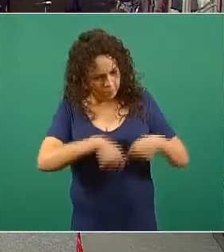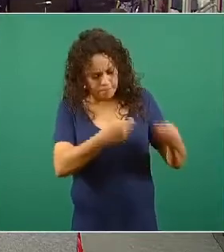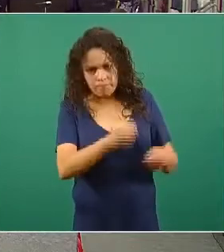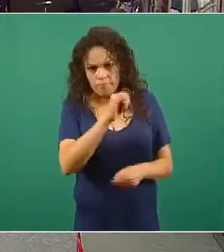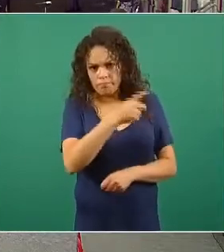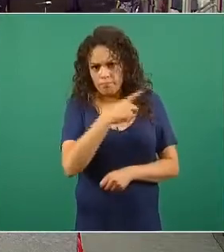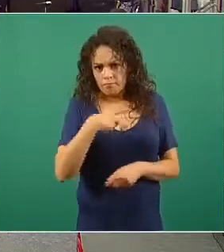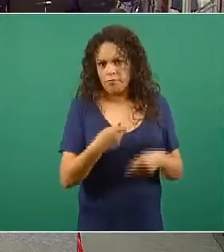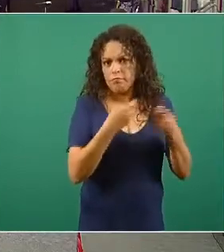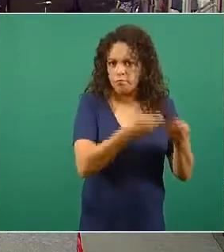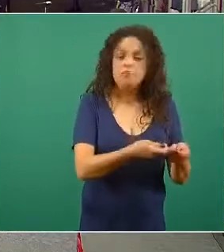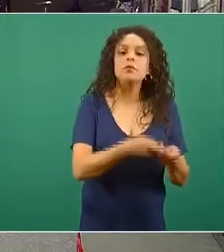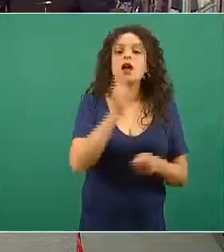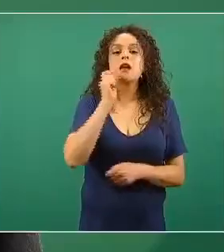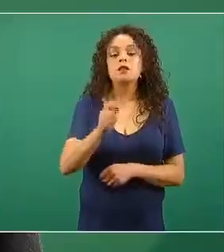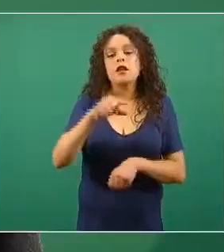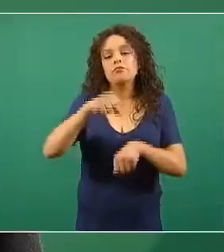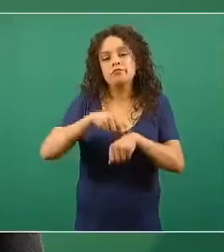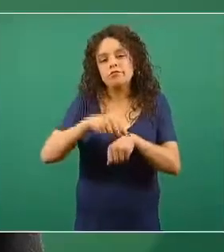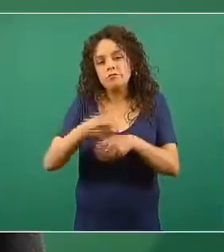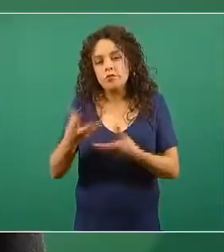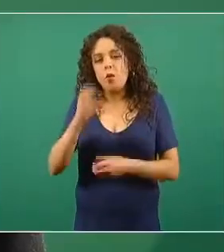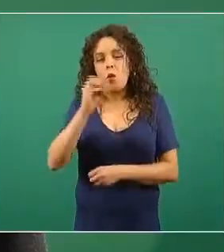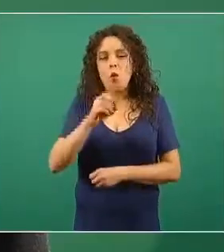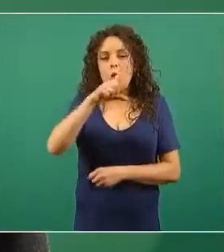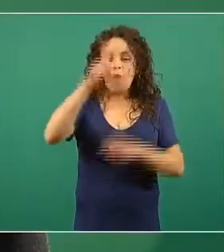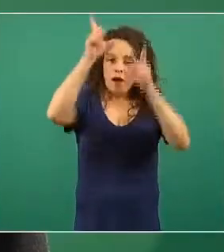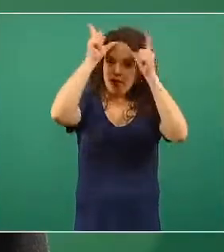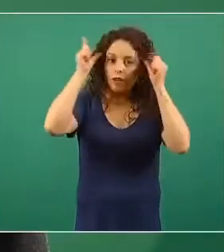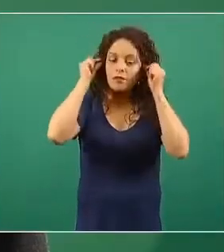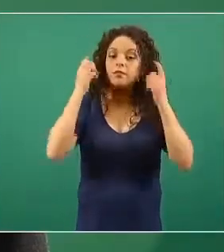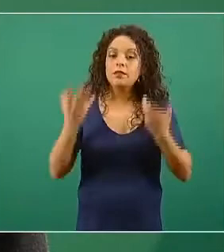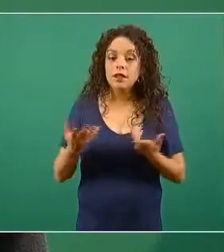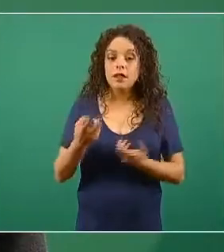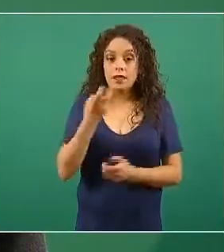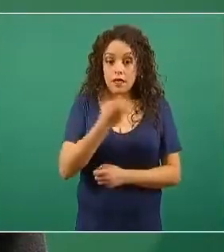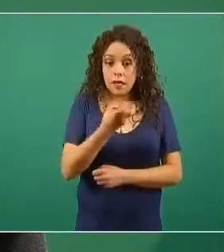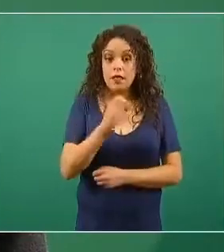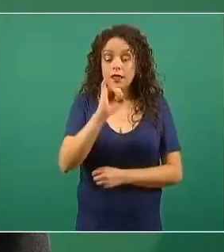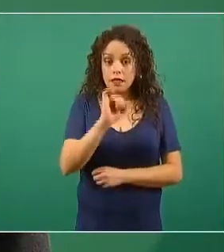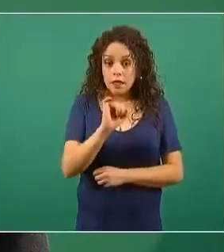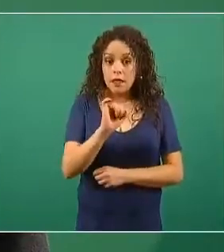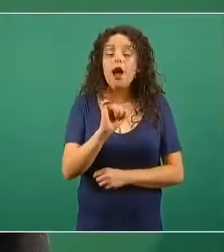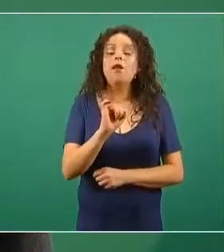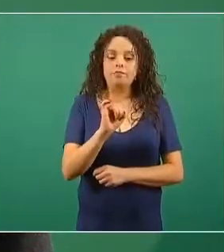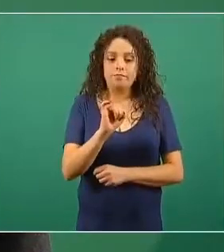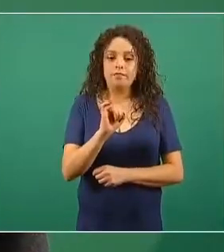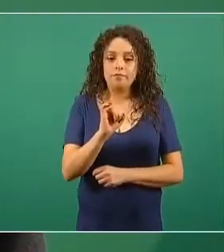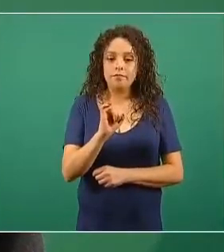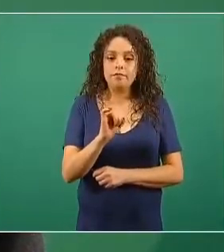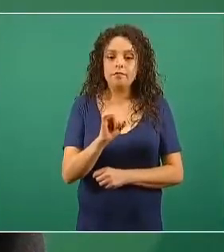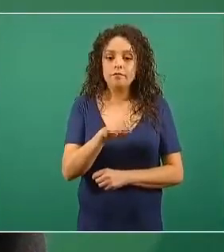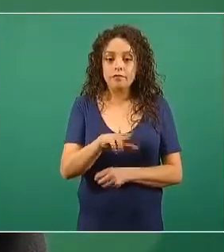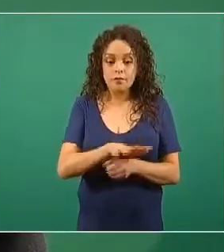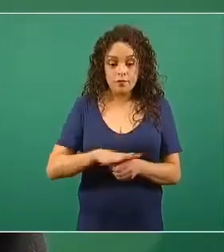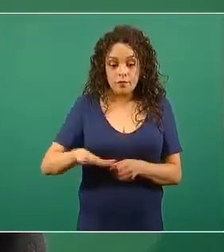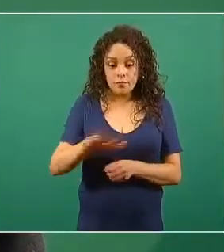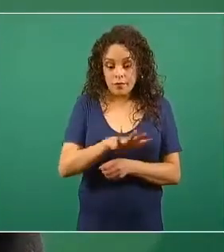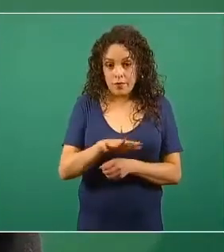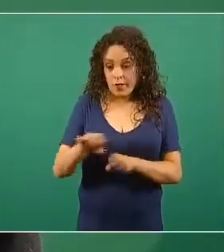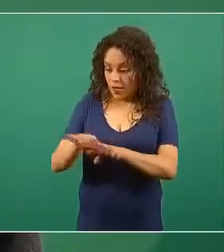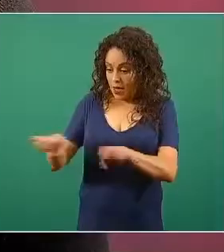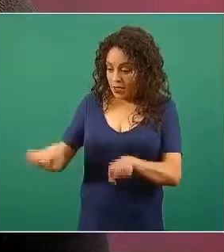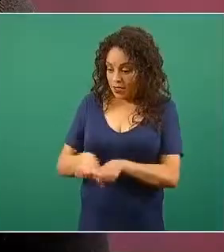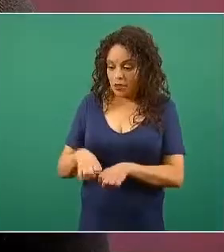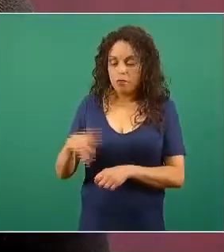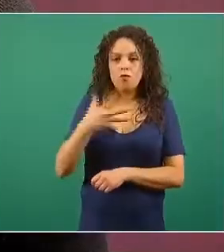persona, una enfermera, un médico, pertenece a esta primera línea, entonces dentro de los integrantes de la brigada